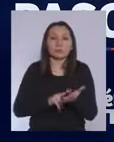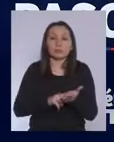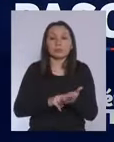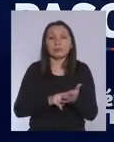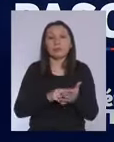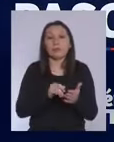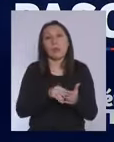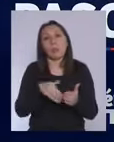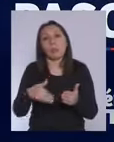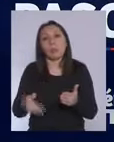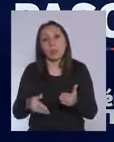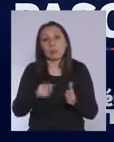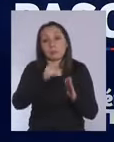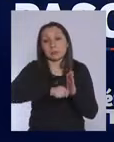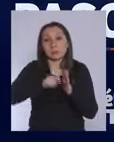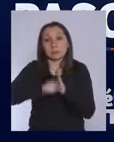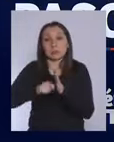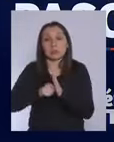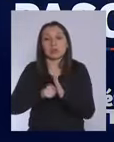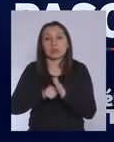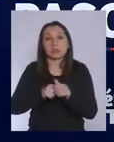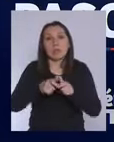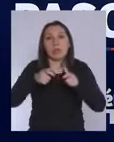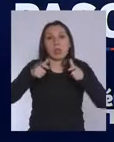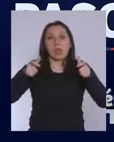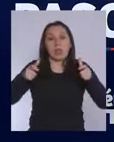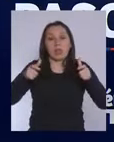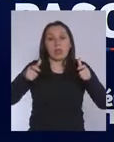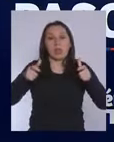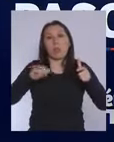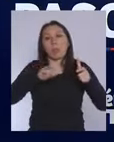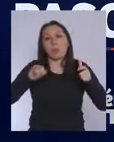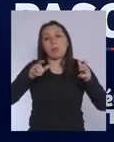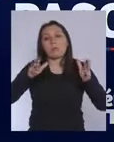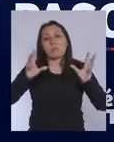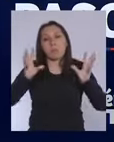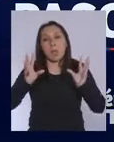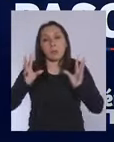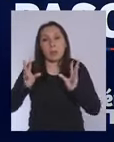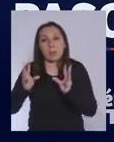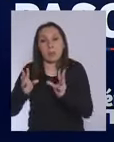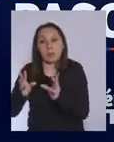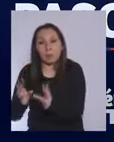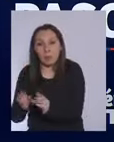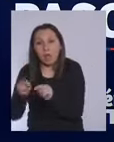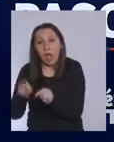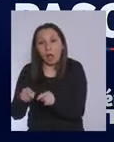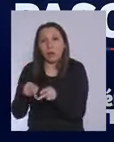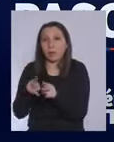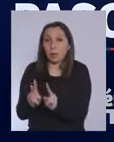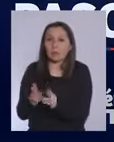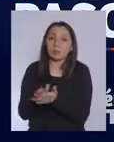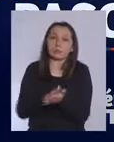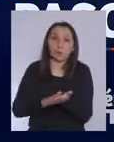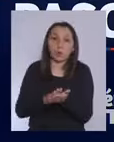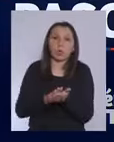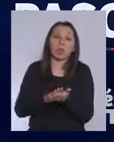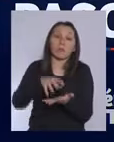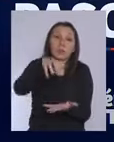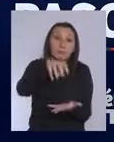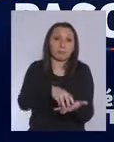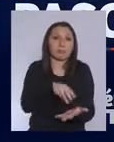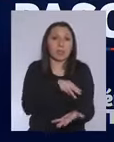después de esos meses nosotros venimos a una tasa de descendiendo que hoy día nos permiten por ejemplo en la región